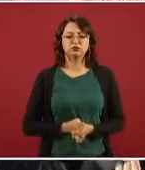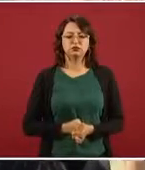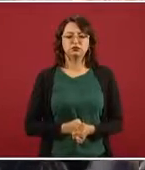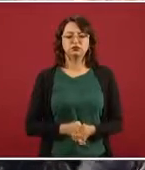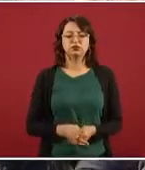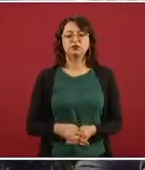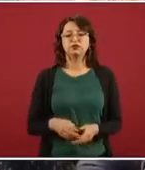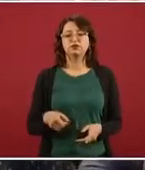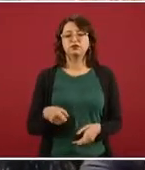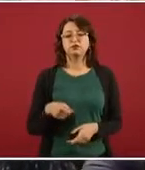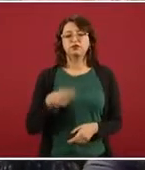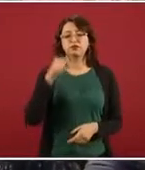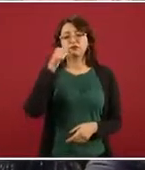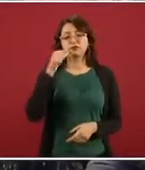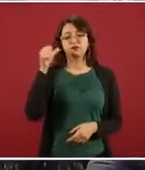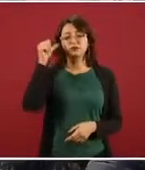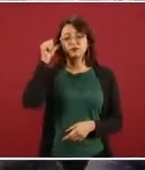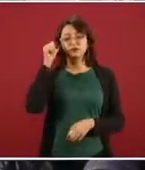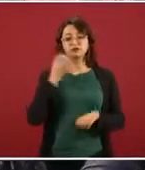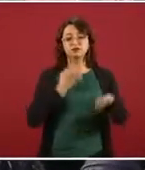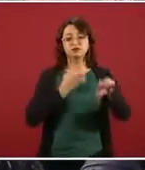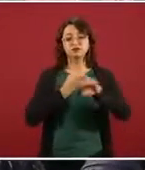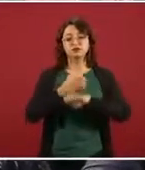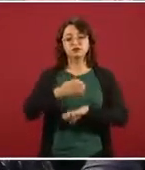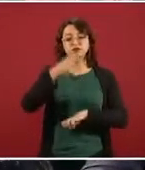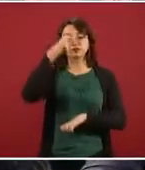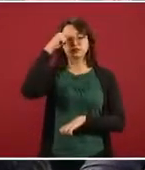Esto fue ayer, Estado de México.